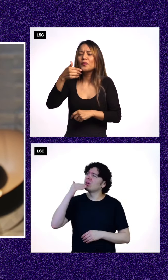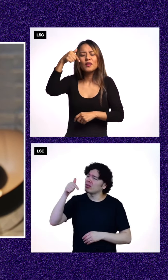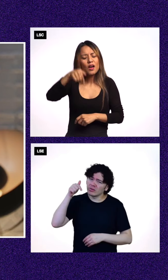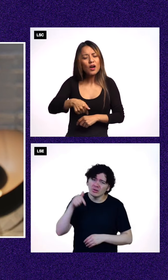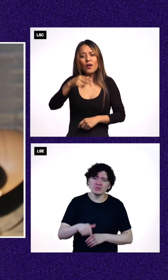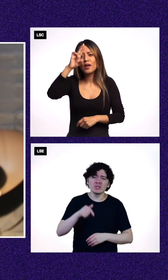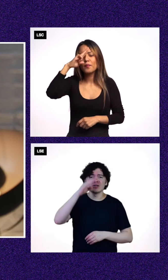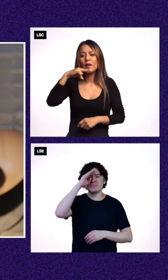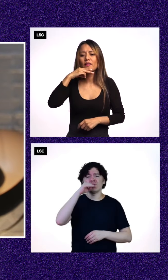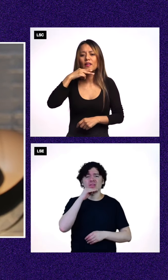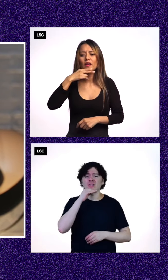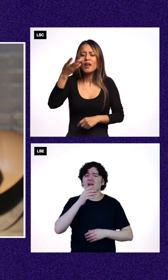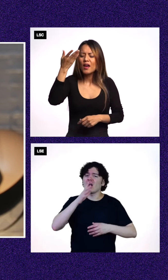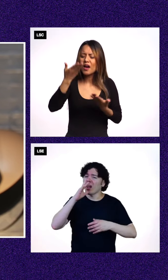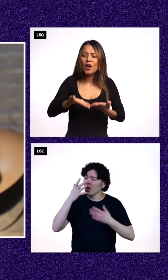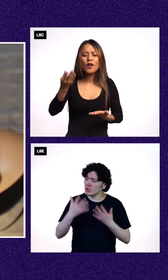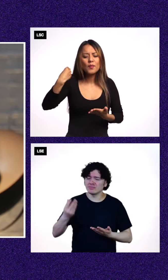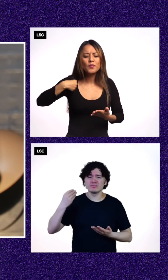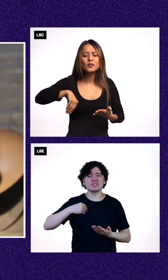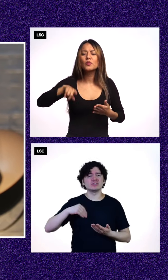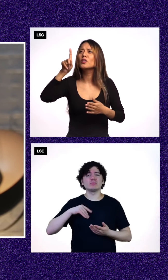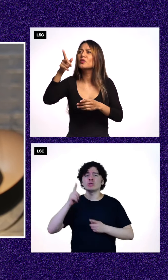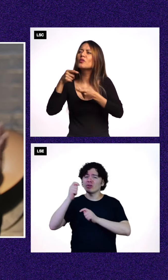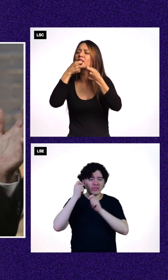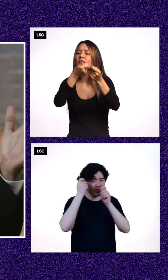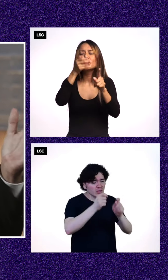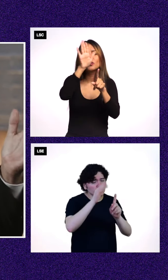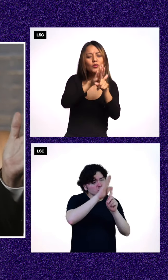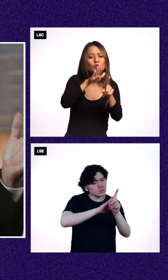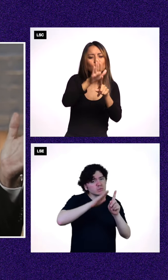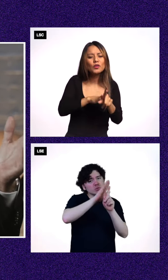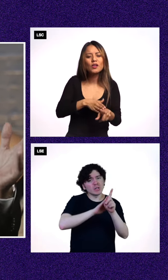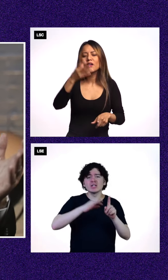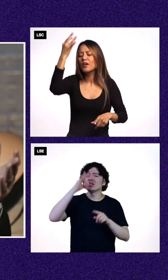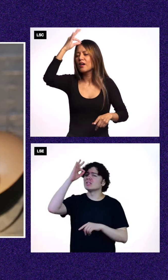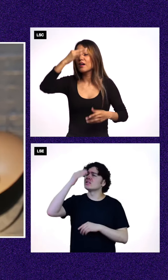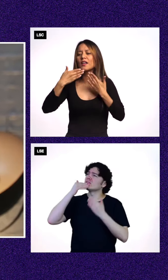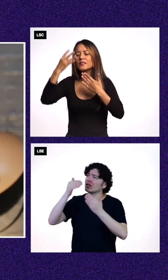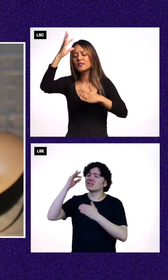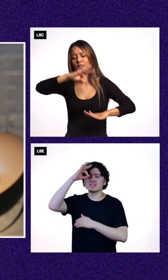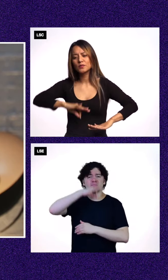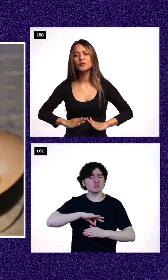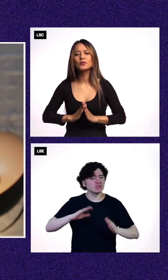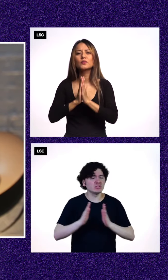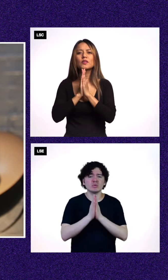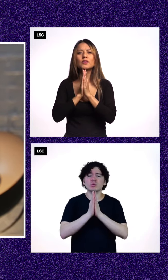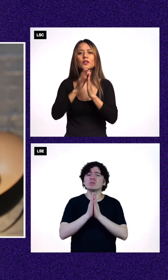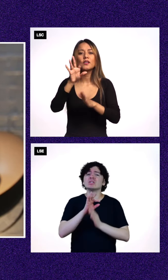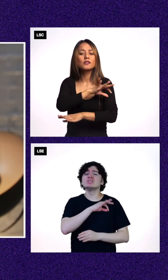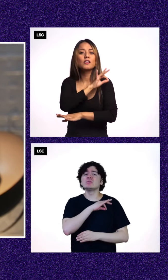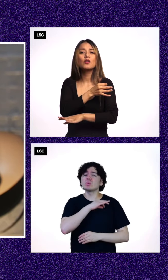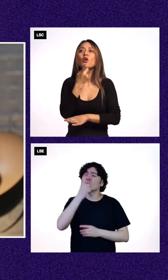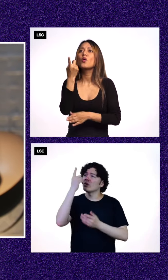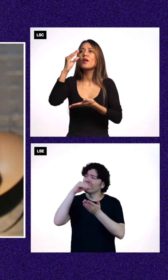ahora mismo que conozcan el consuelo del Espíritu Santo. Y Señor, una vez